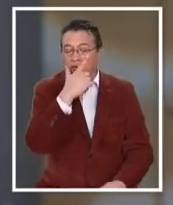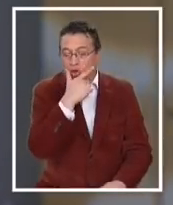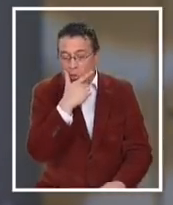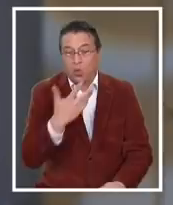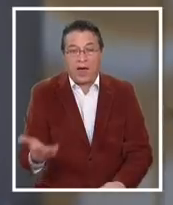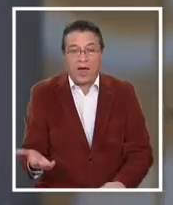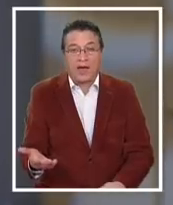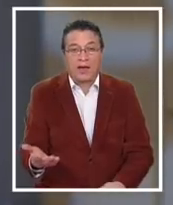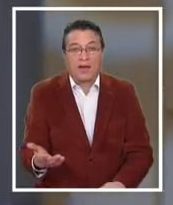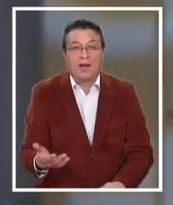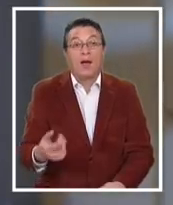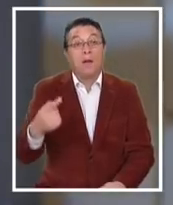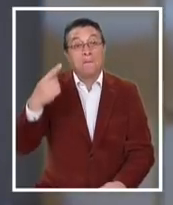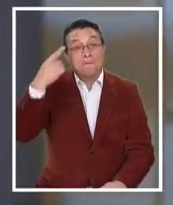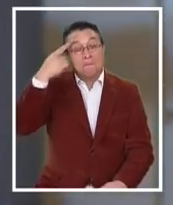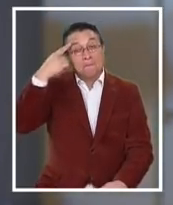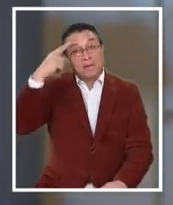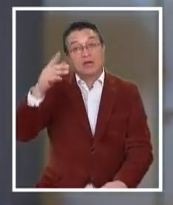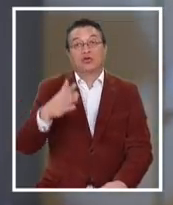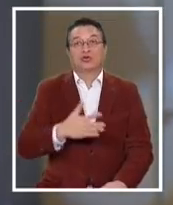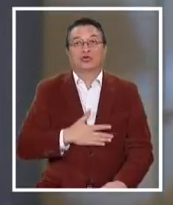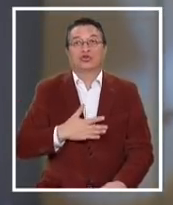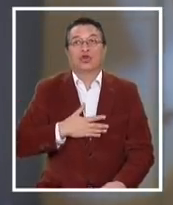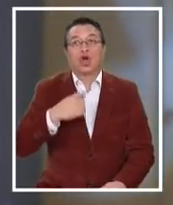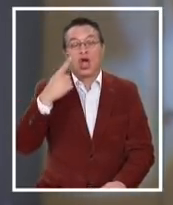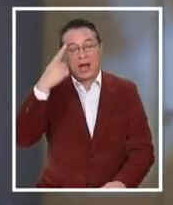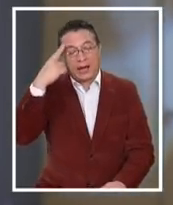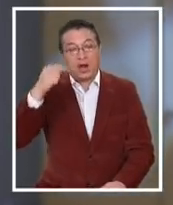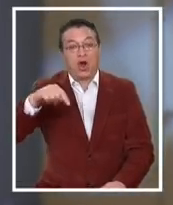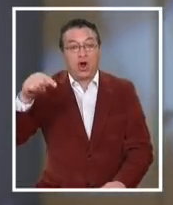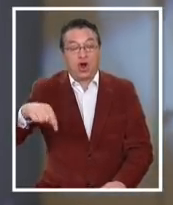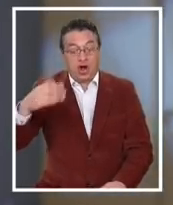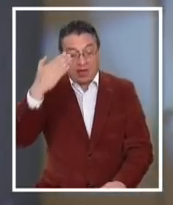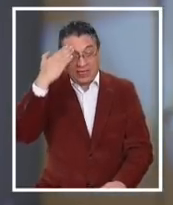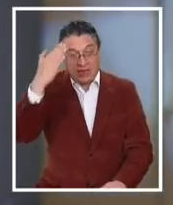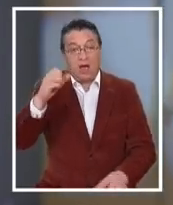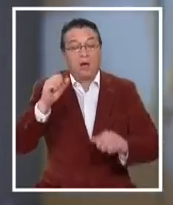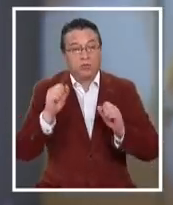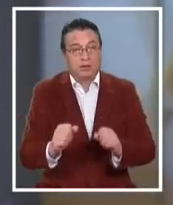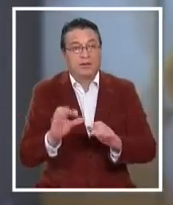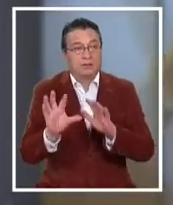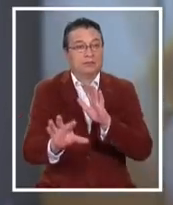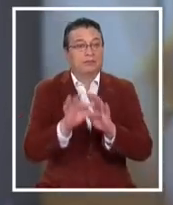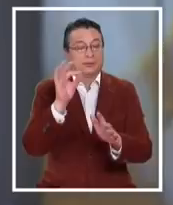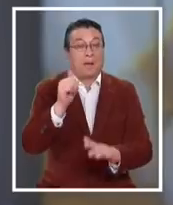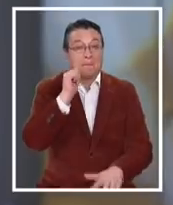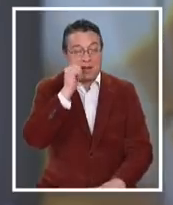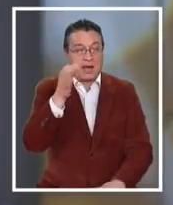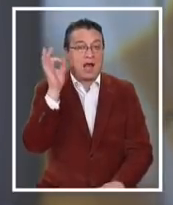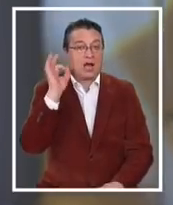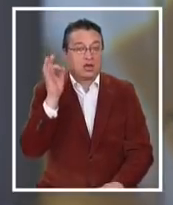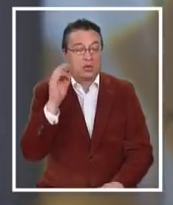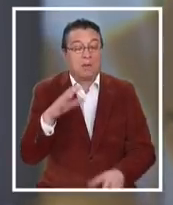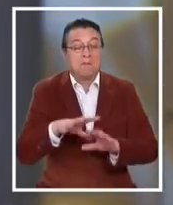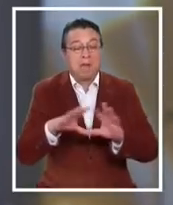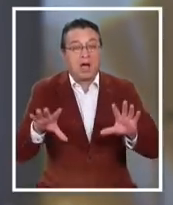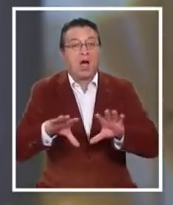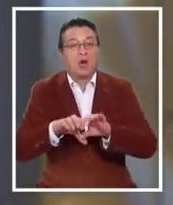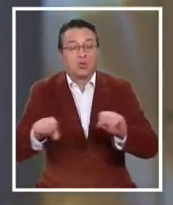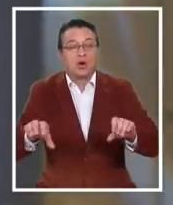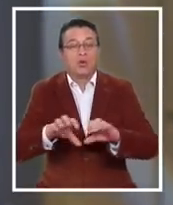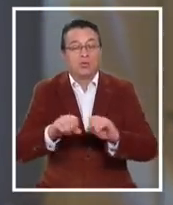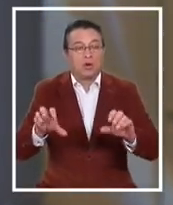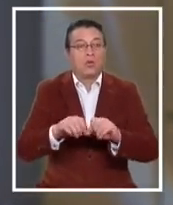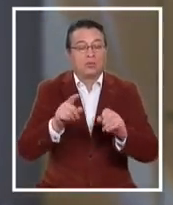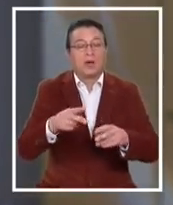Pero yo creo que hoy día es posible encontrar, y mañana va a haber una reunión para aquello, mayores puntos de convergencia para